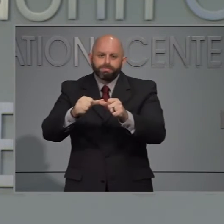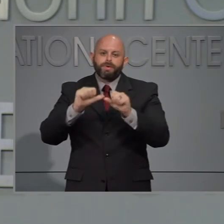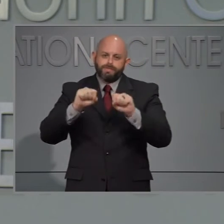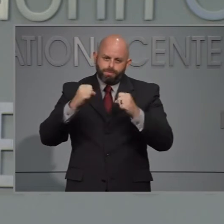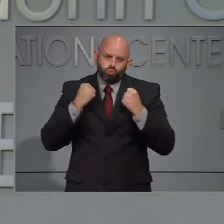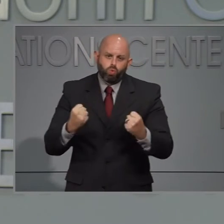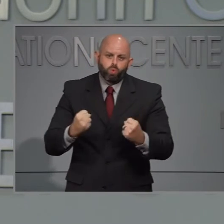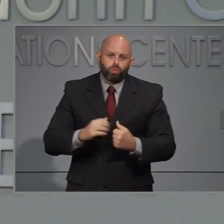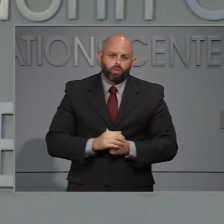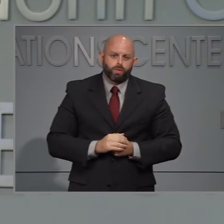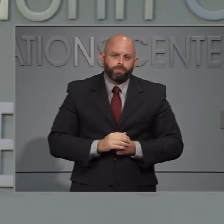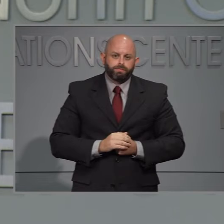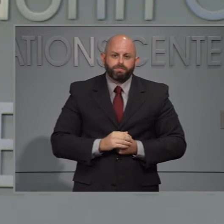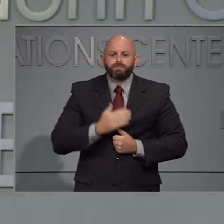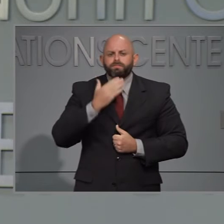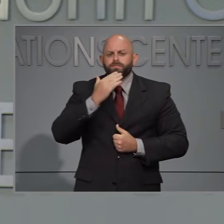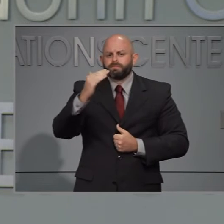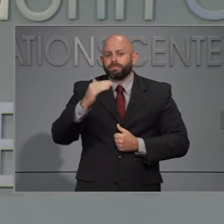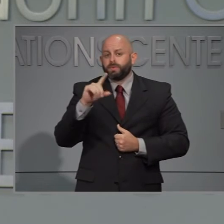Siguiente.